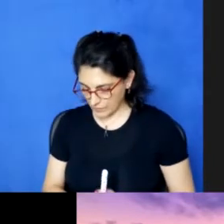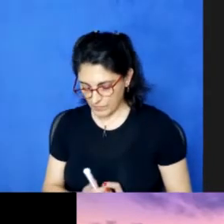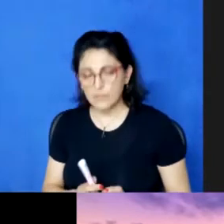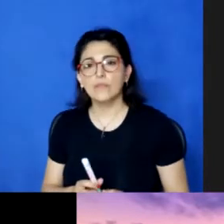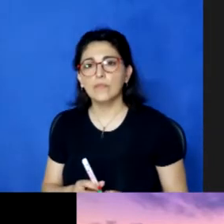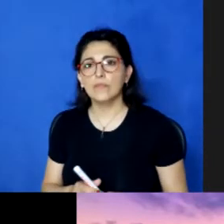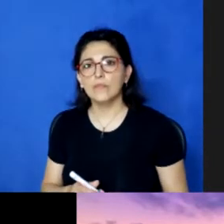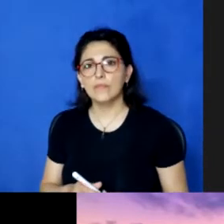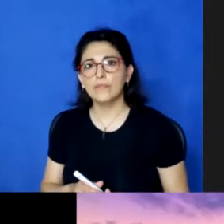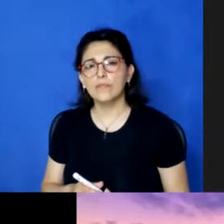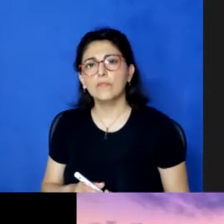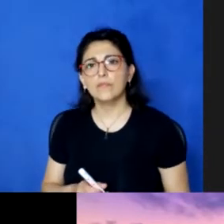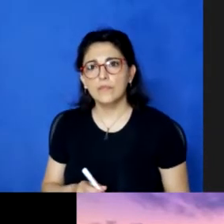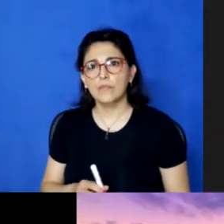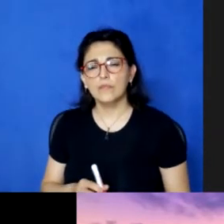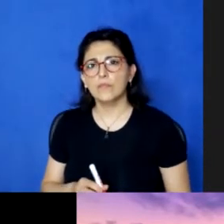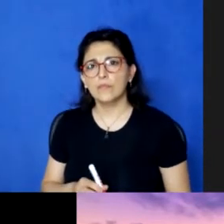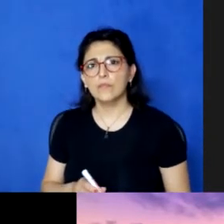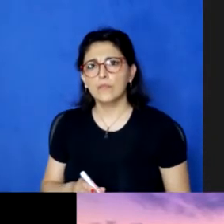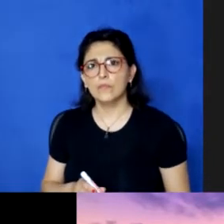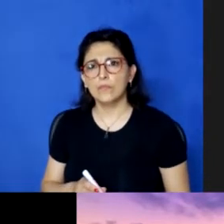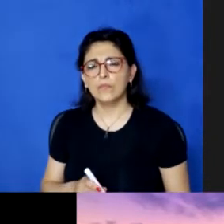no se puede salir ni de casa. Estamos todos encerrados.